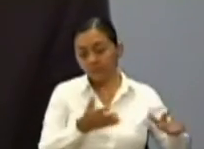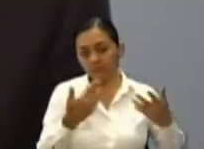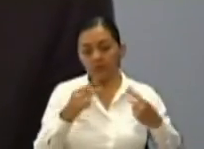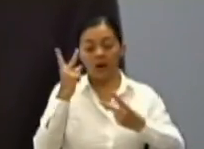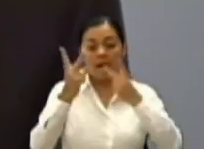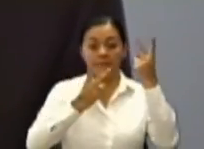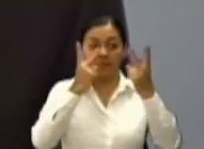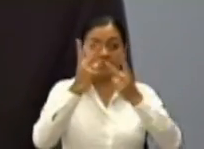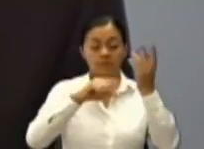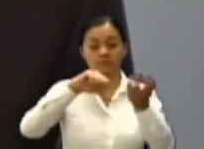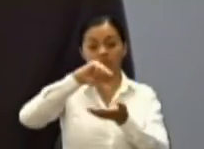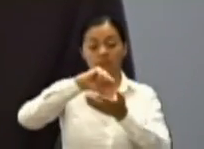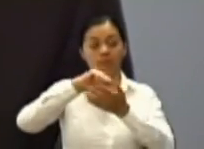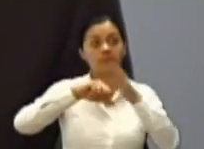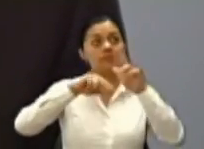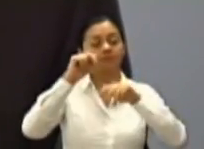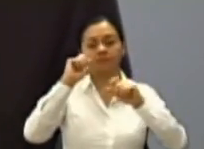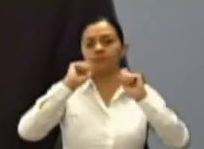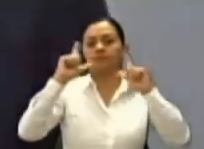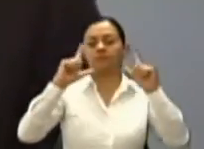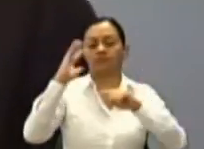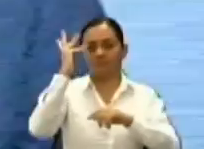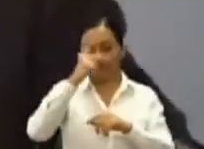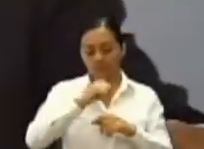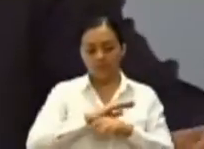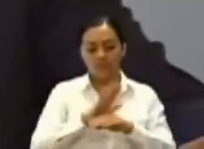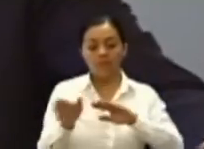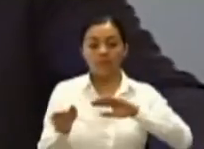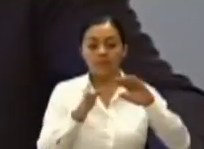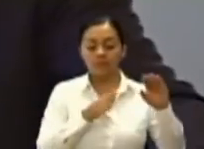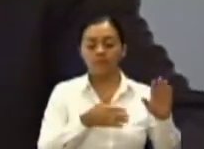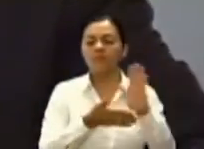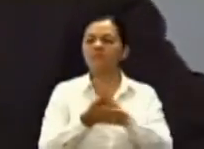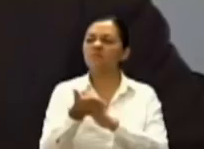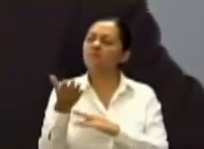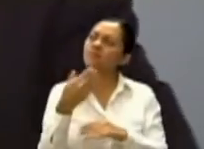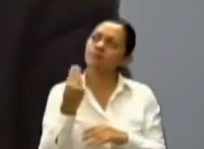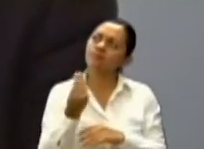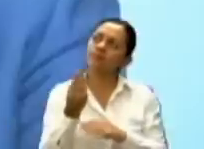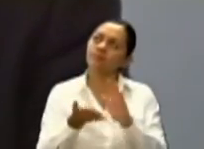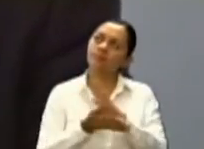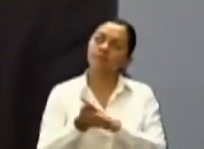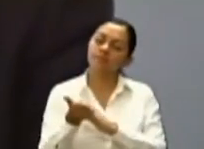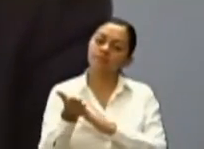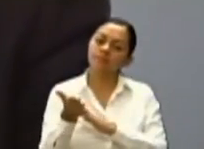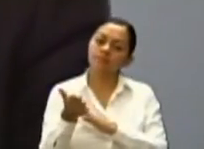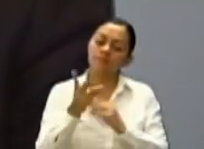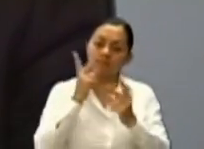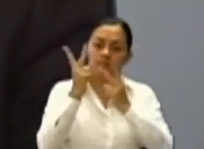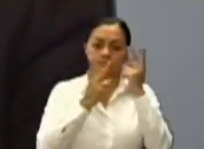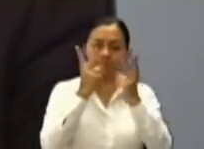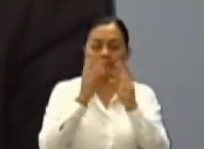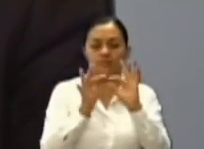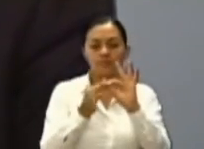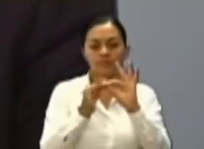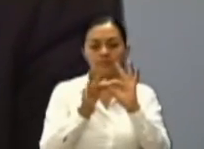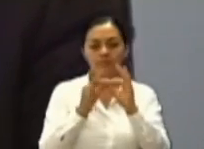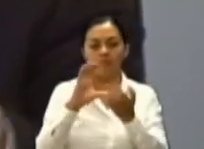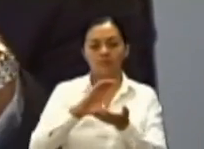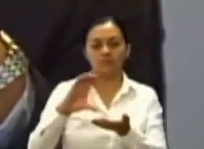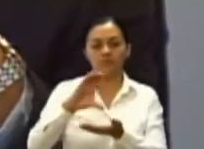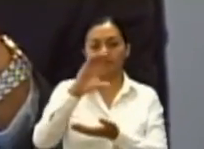magnífica obra yo me quedé sorprendido nos fuimos a recorrer la repotenciación del colegio emblemático